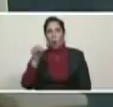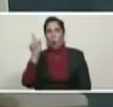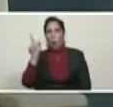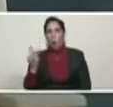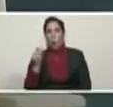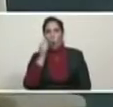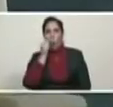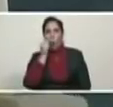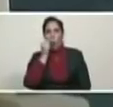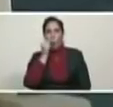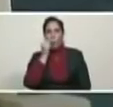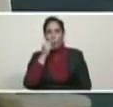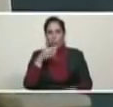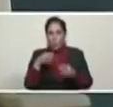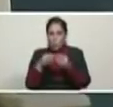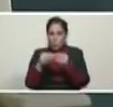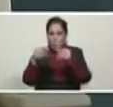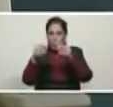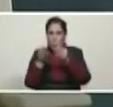escultor.